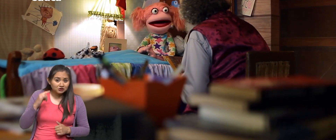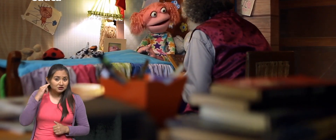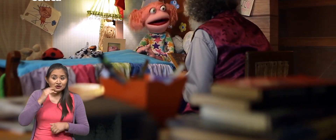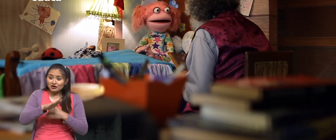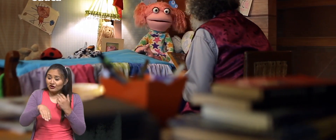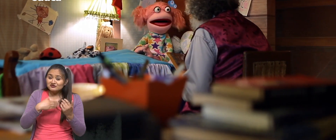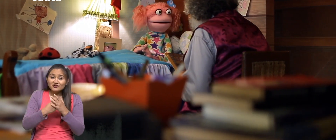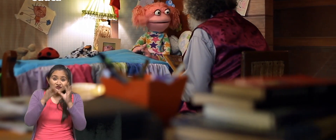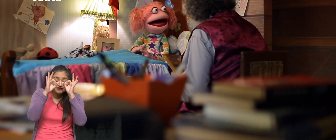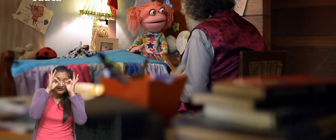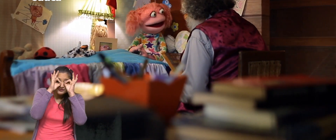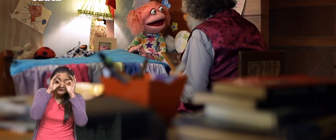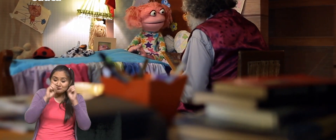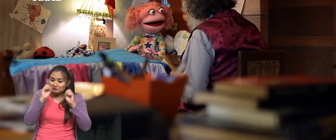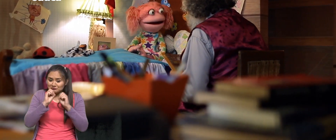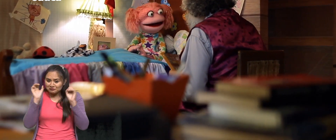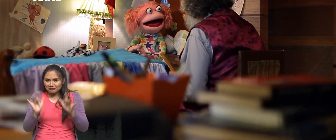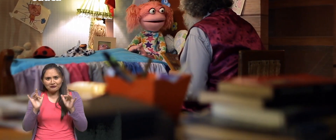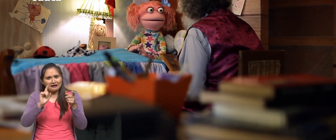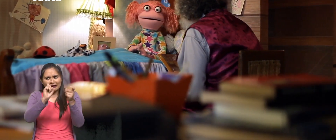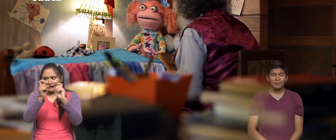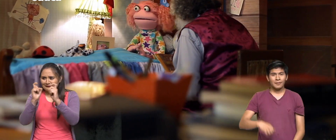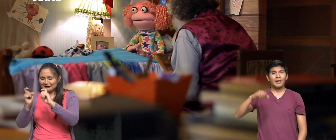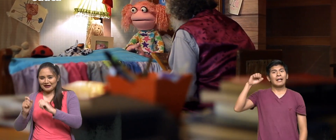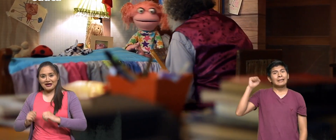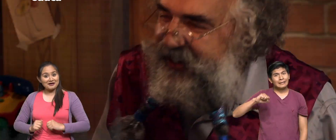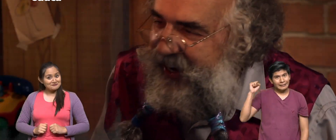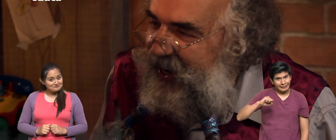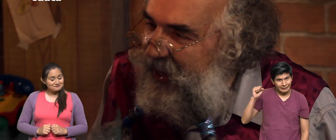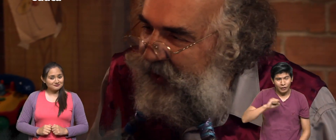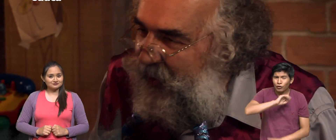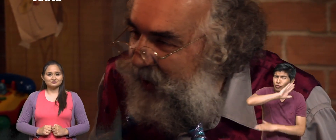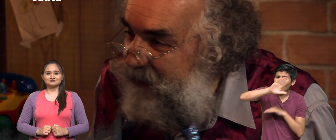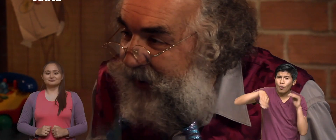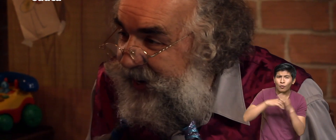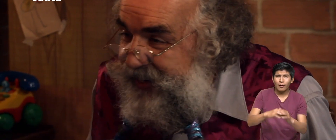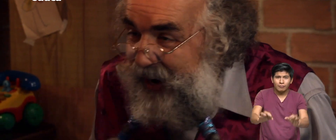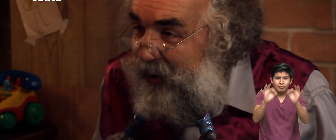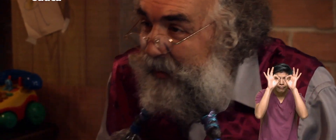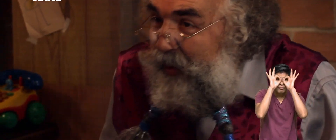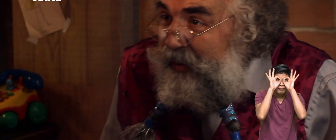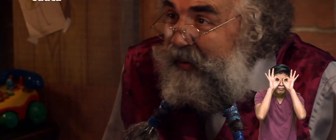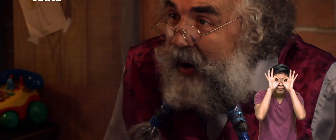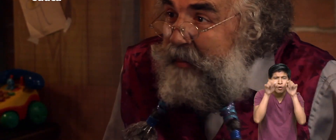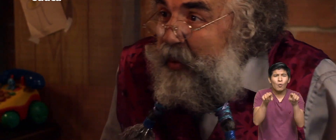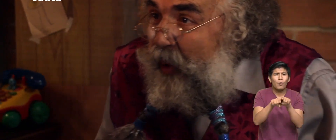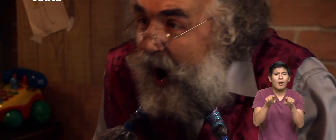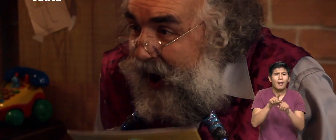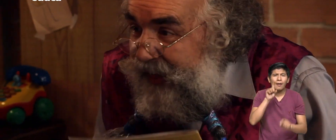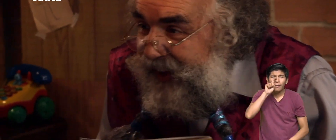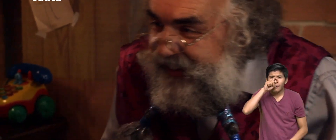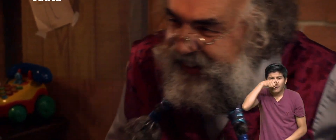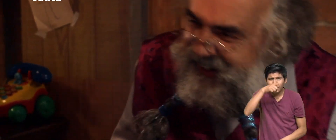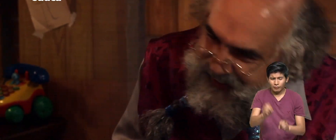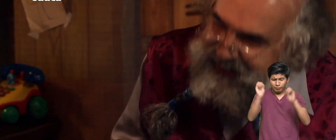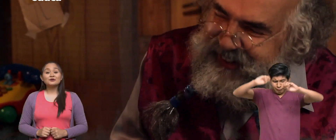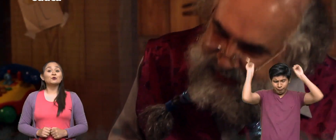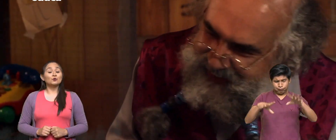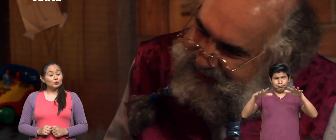Estaban hechizadas cuando cambiaron los lentes. Sí, todas parecían como